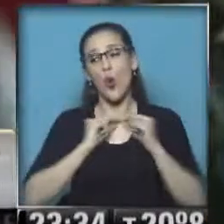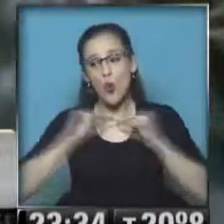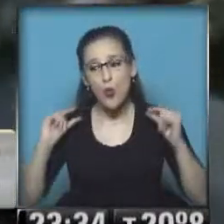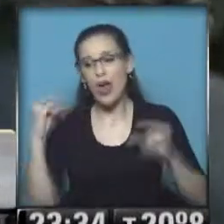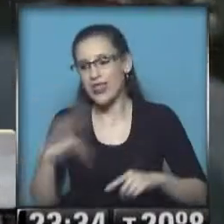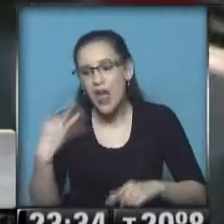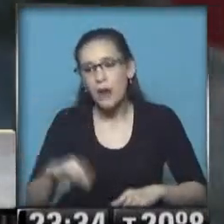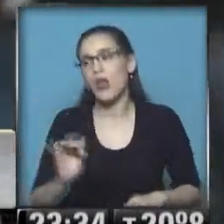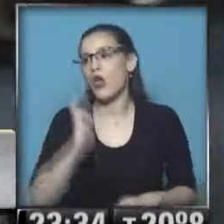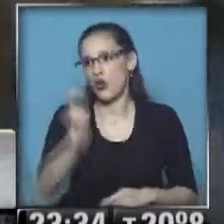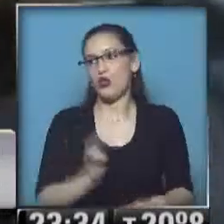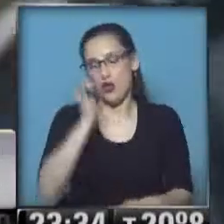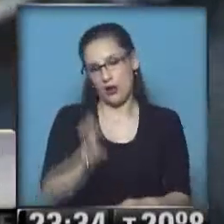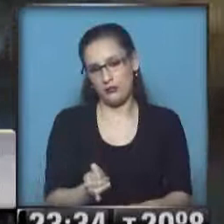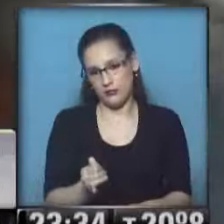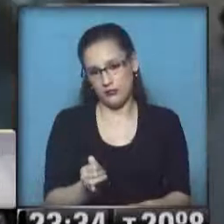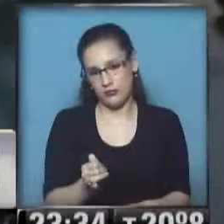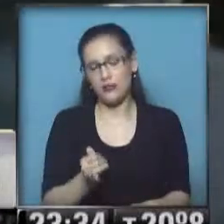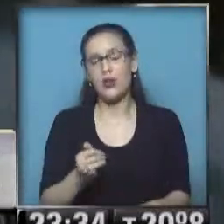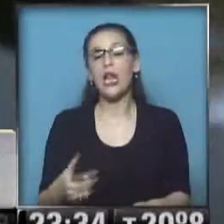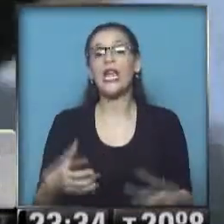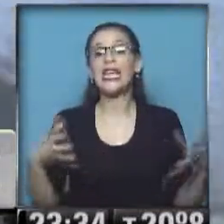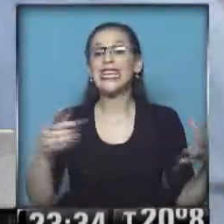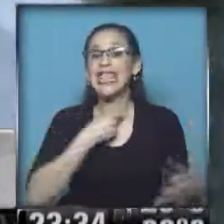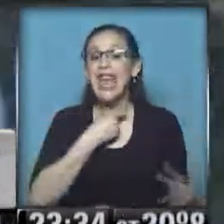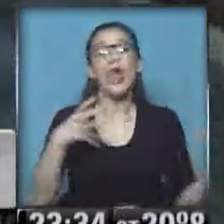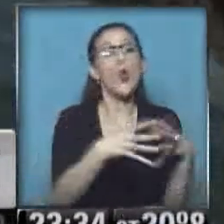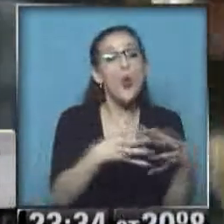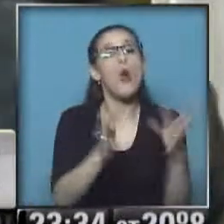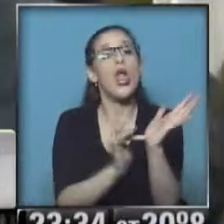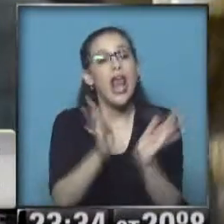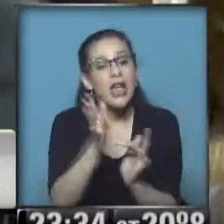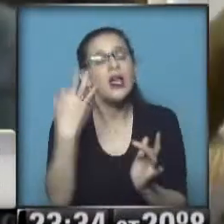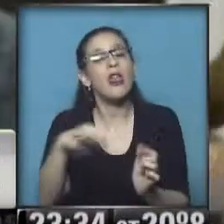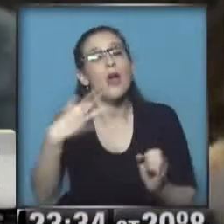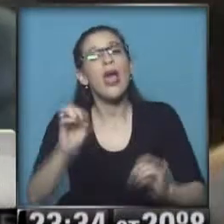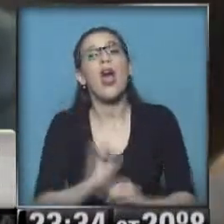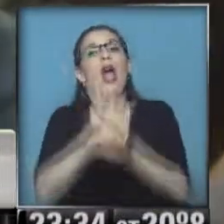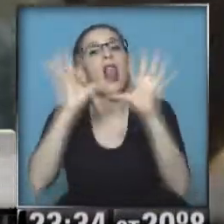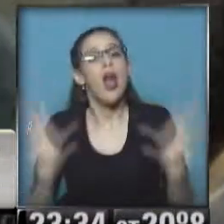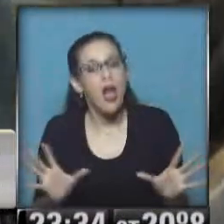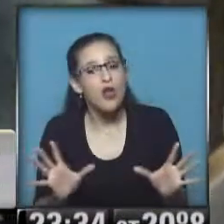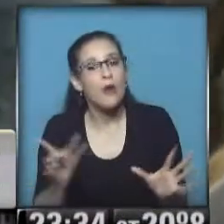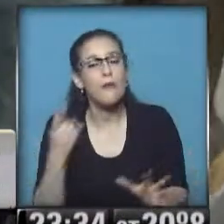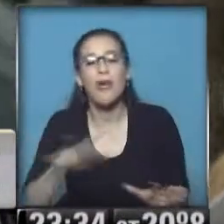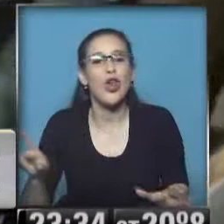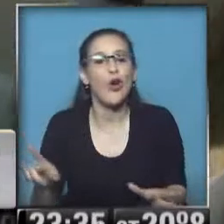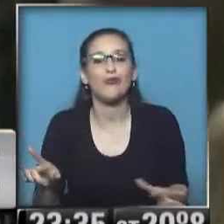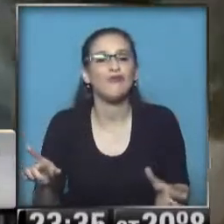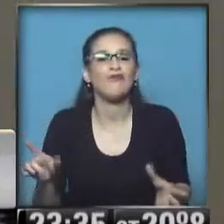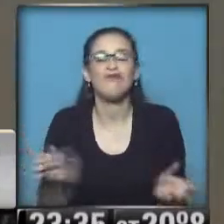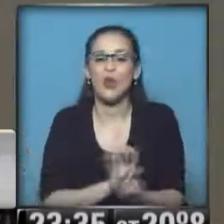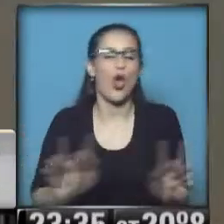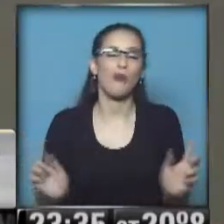claramente. Nosotros quisiéramos que otros sectores de la iglesia también hablen claramente, pero... No es así. No. De